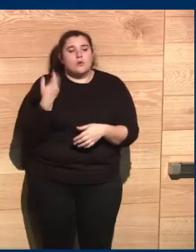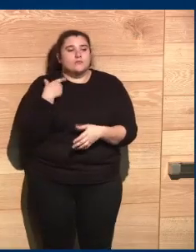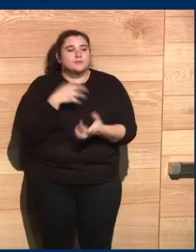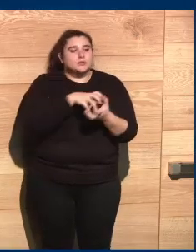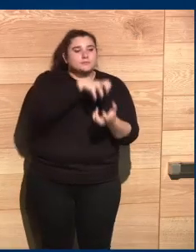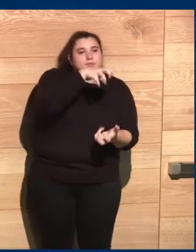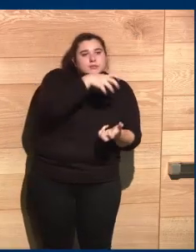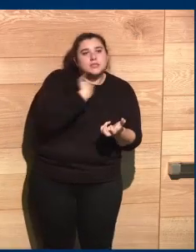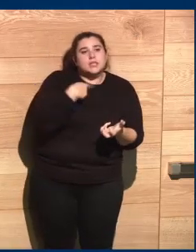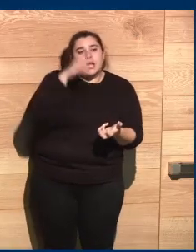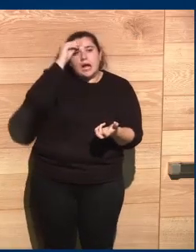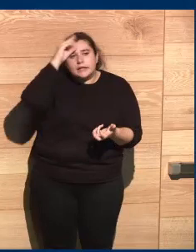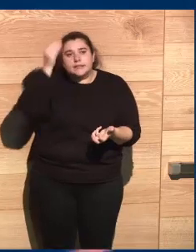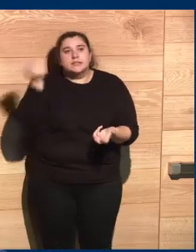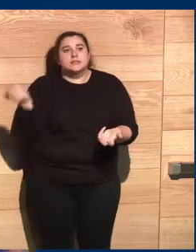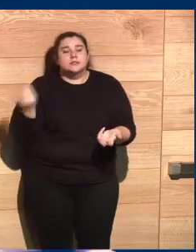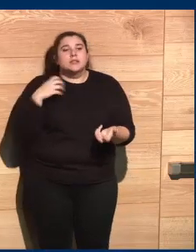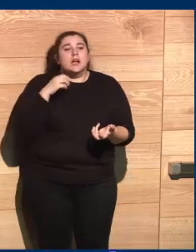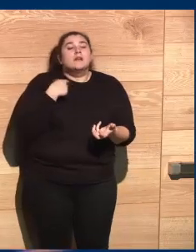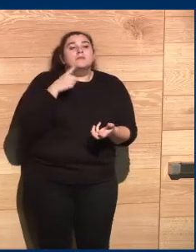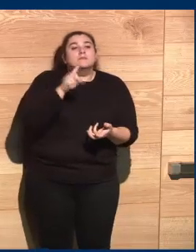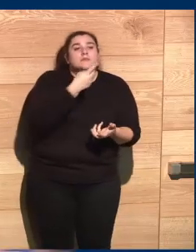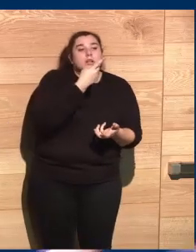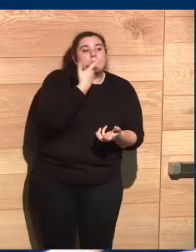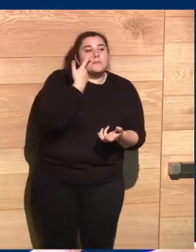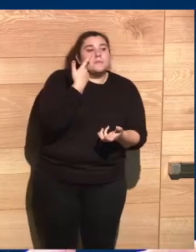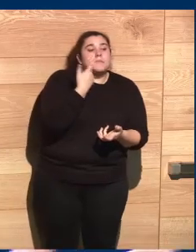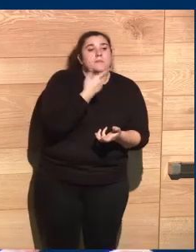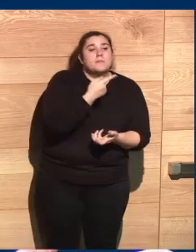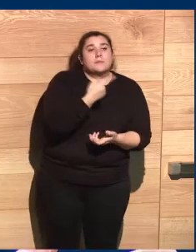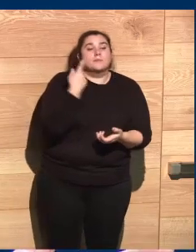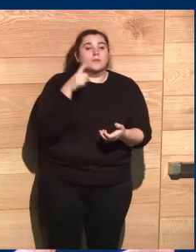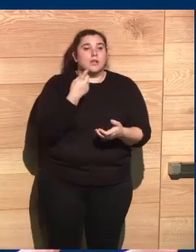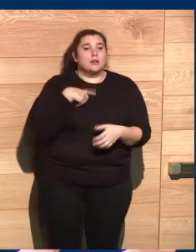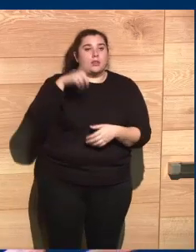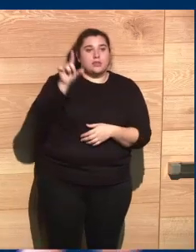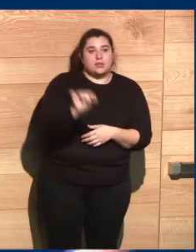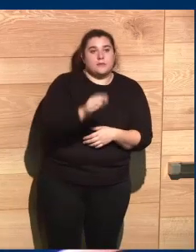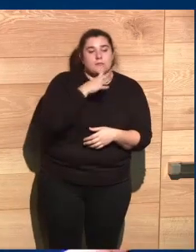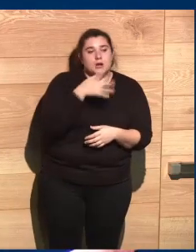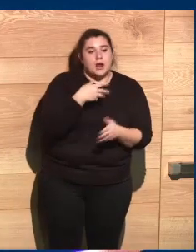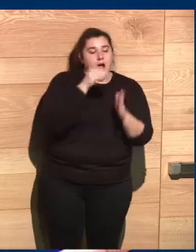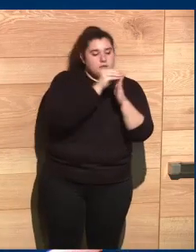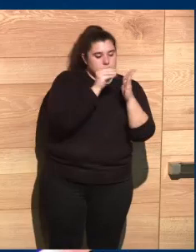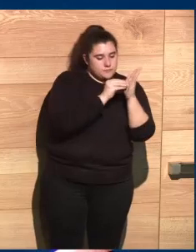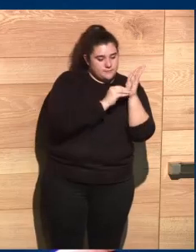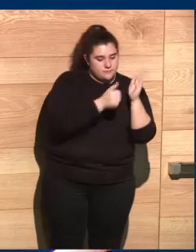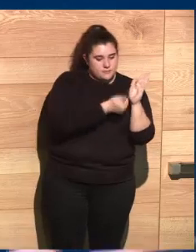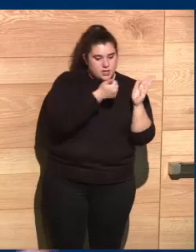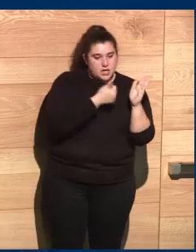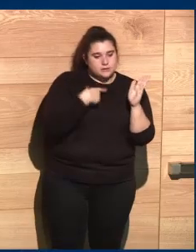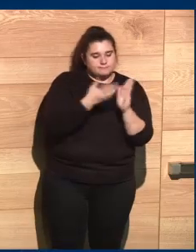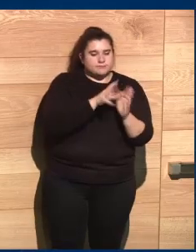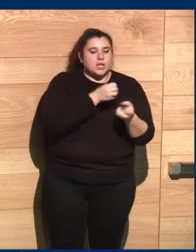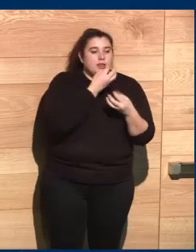inteligente, entonces podemos empezar primero a bajar el precio, porque cuantas más aplicaciones puedas utilizar, más puedes extraer de